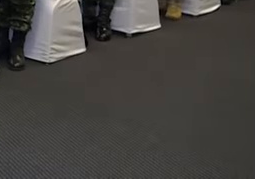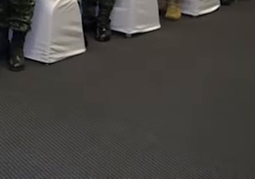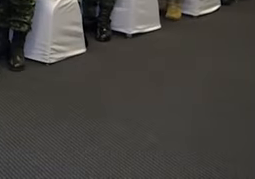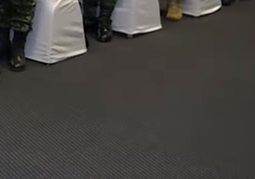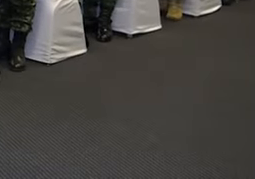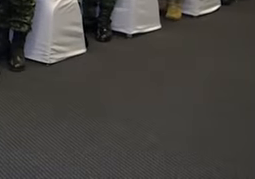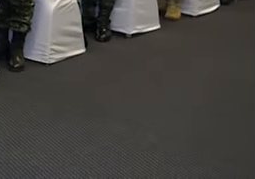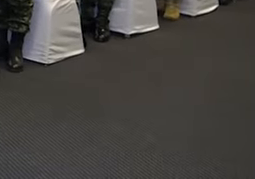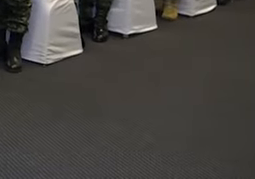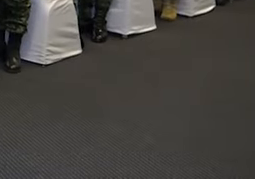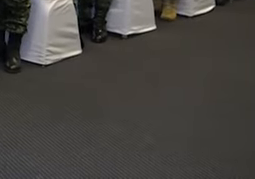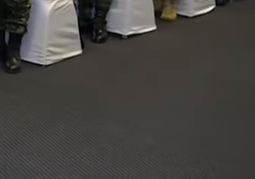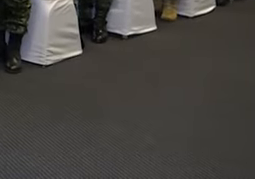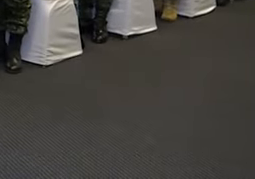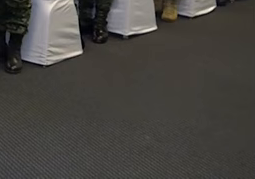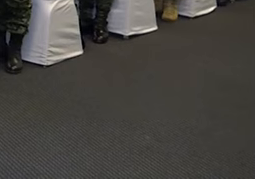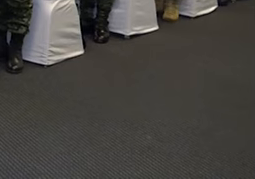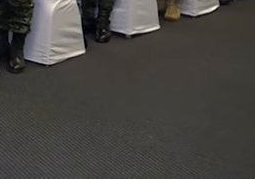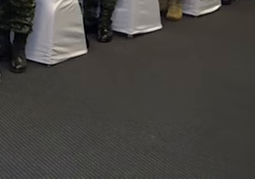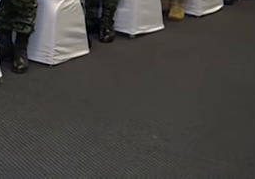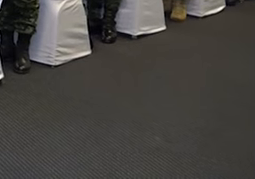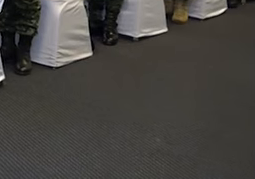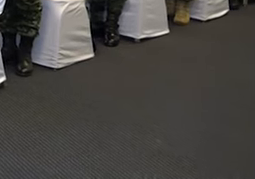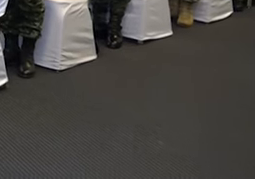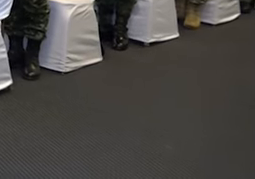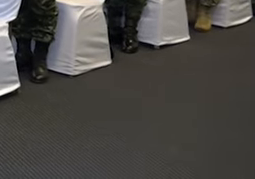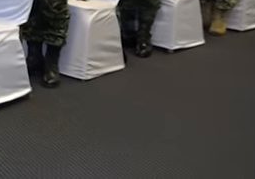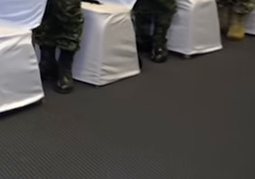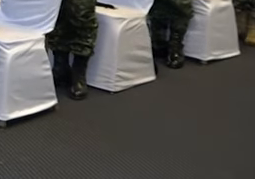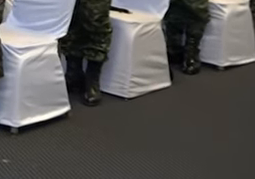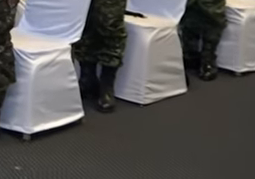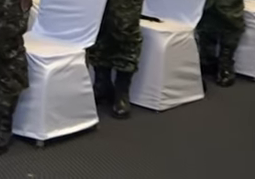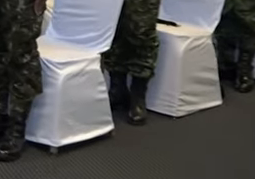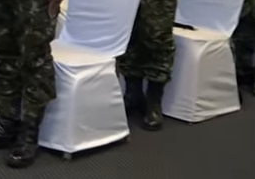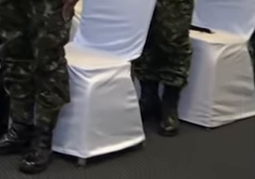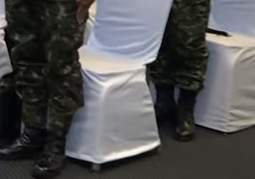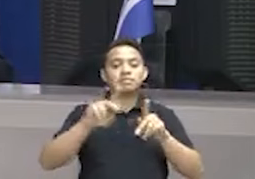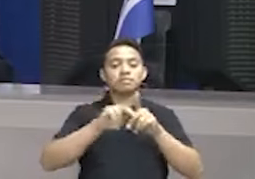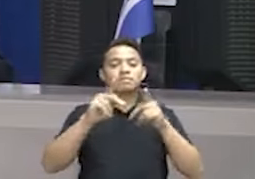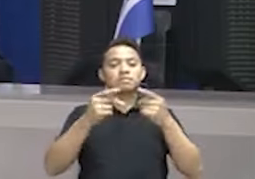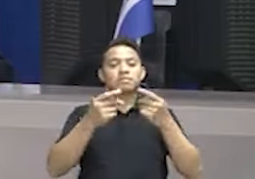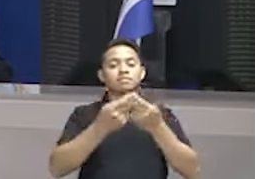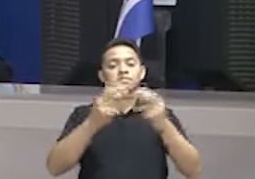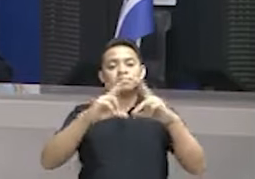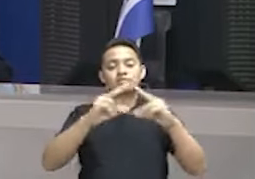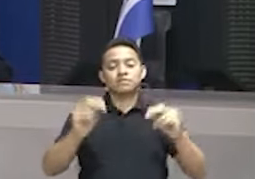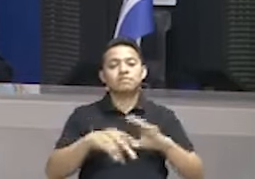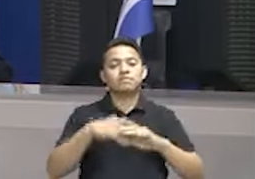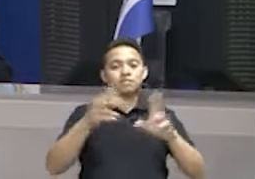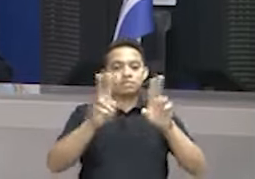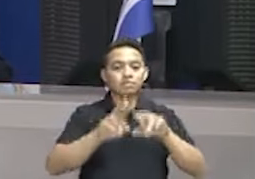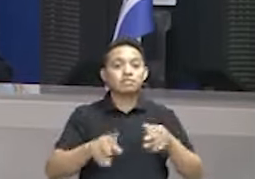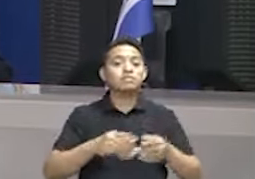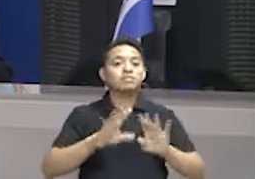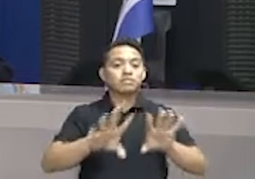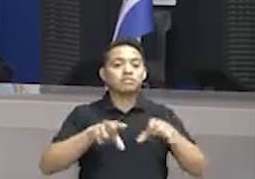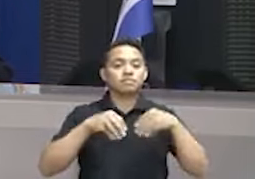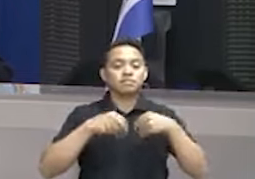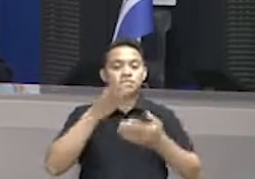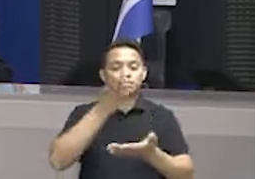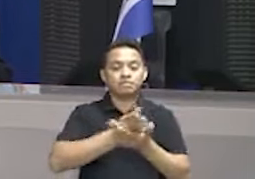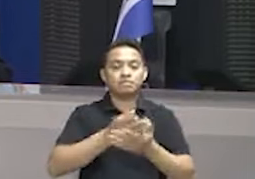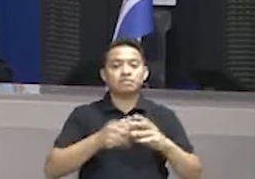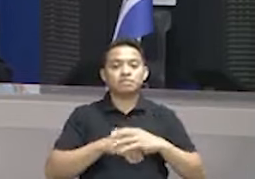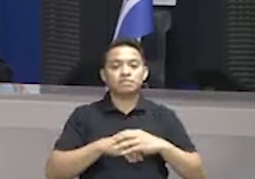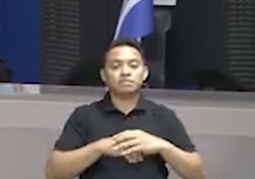naves y aeronaves nicaragüenses durante el primer semestre del próximo año. Se ratifica la autorización del tránsito